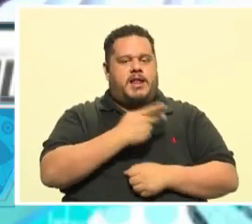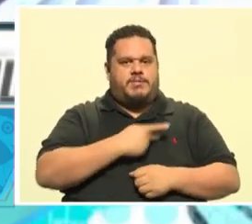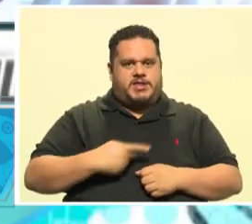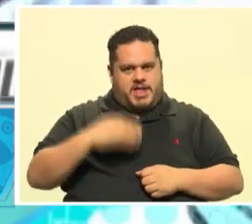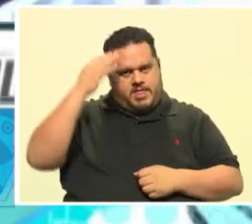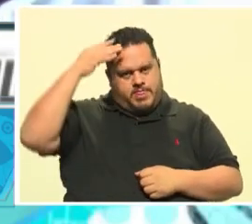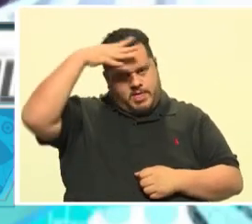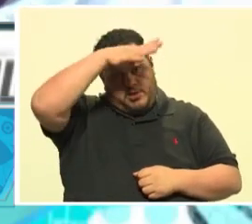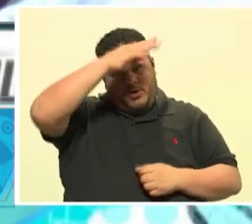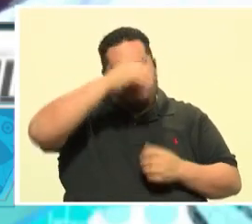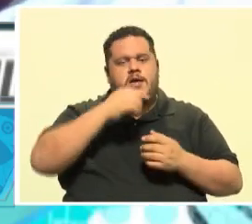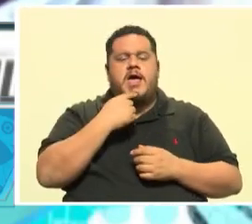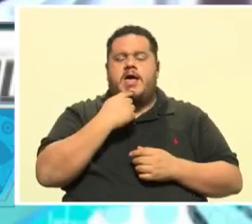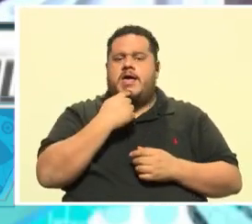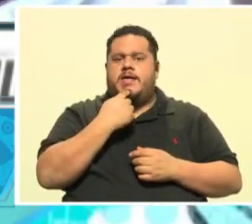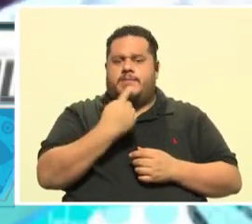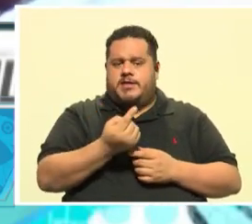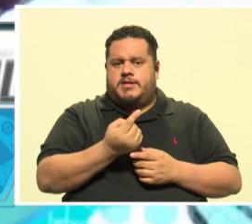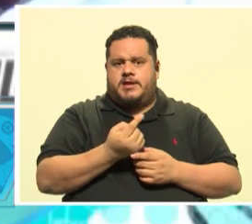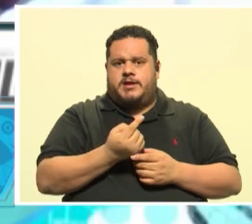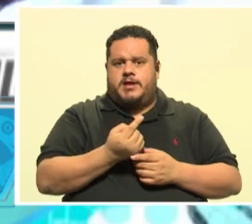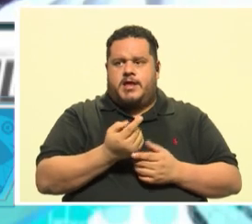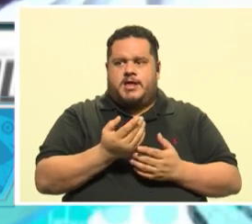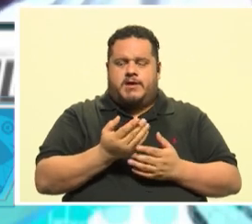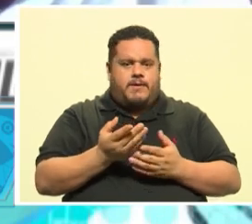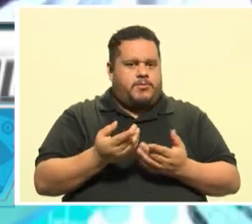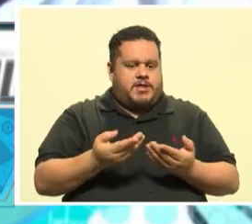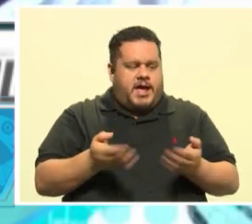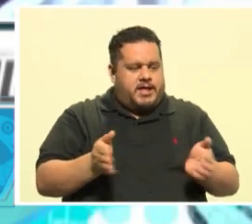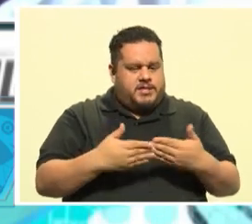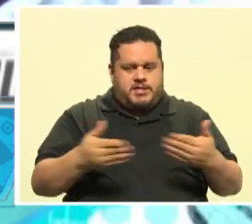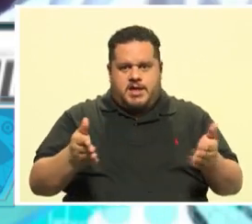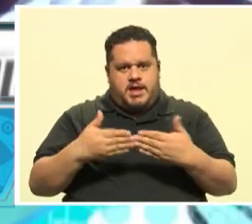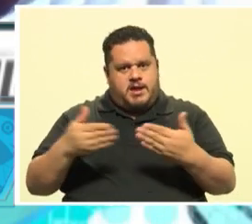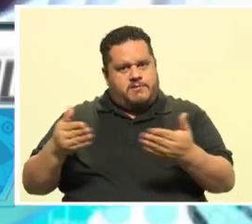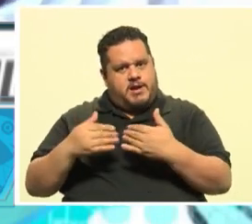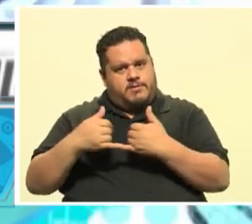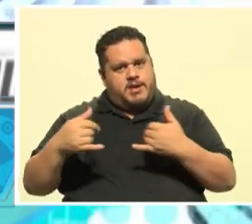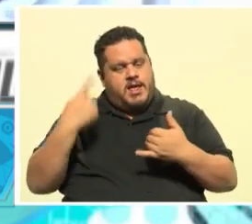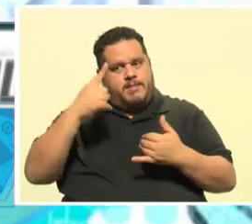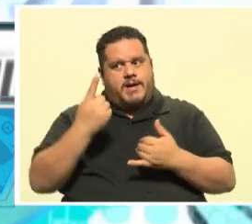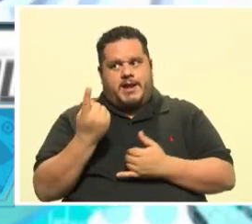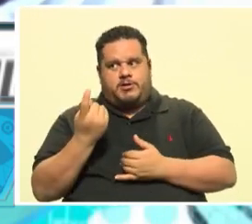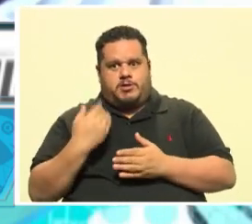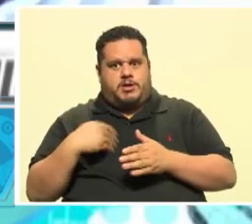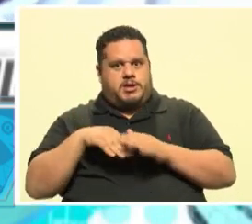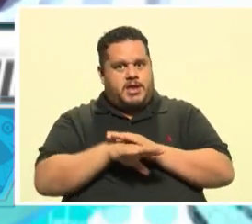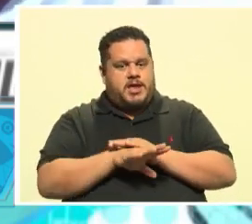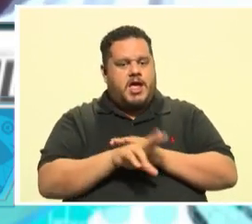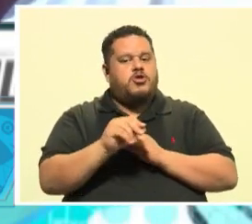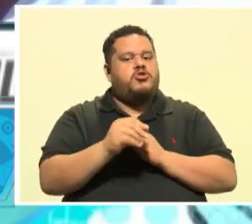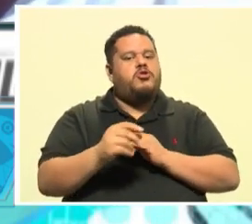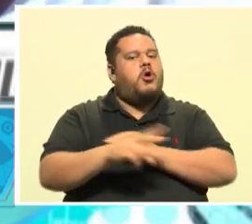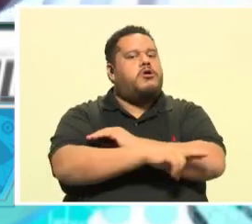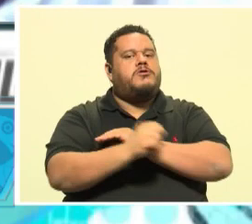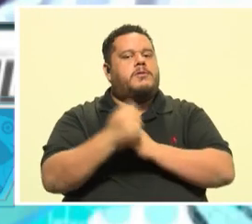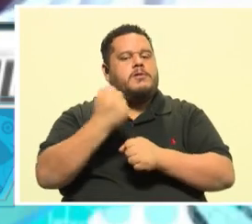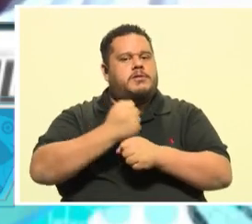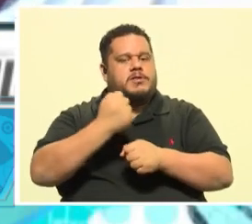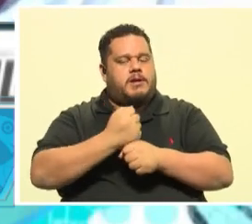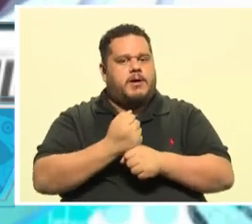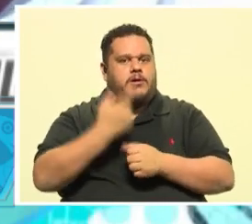digamos, de 30 minutos de la colonia Nueva Capital al centro de Tegucigalpa. Así vive la gente en